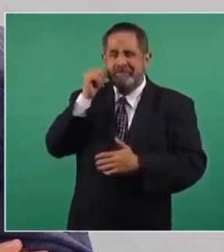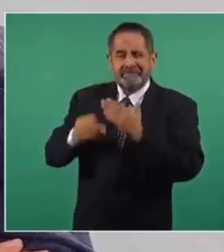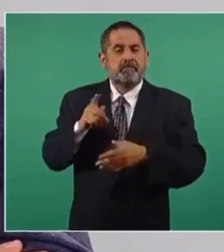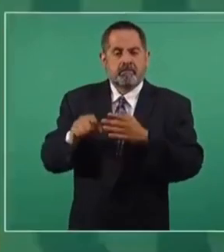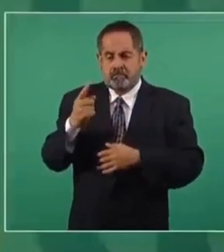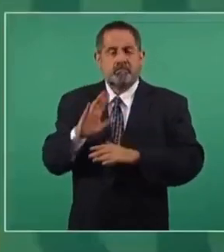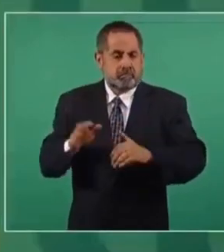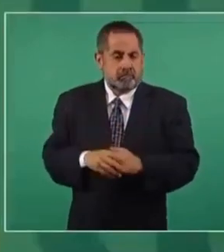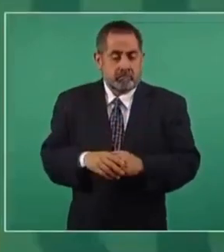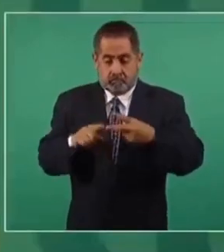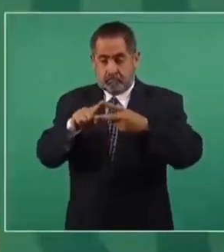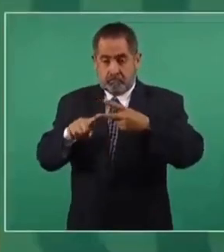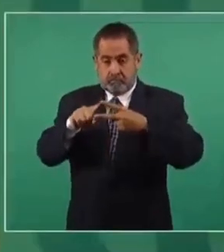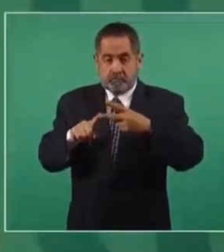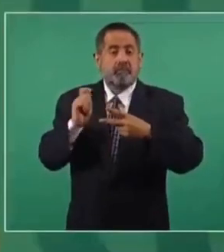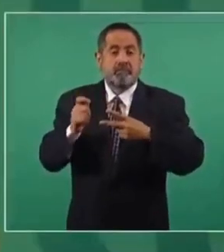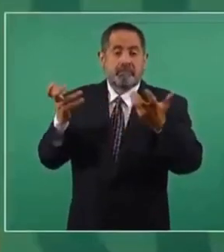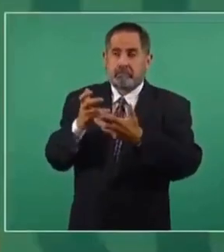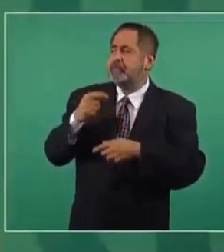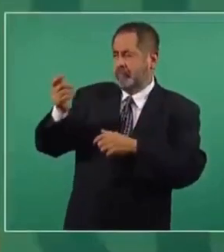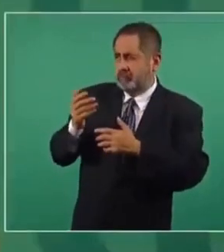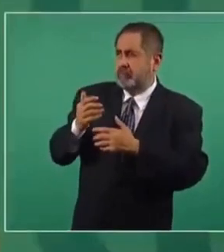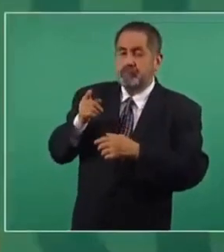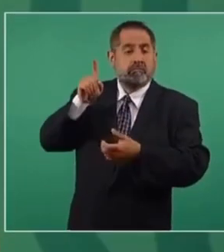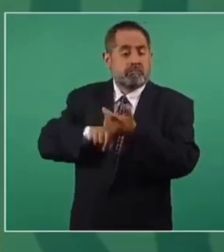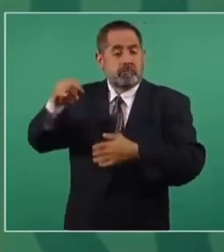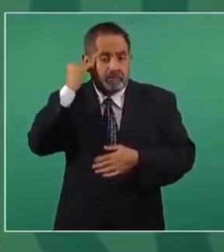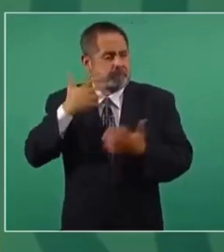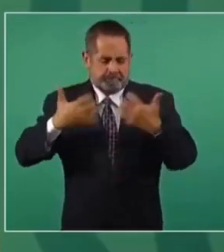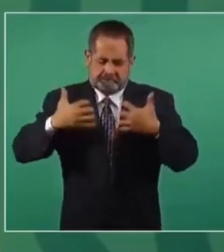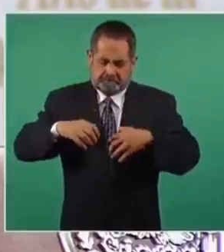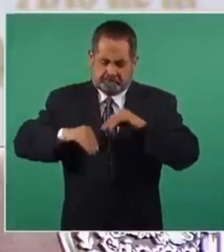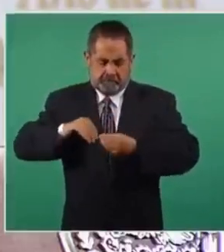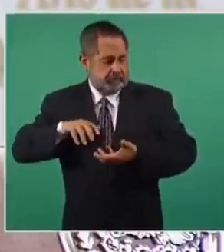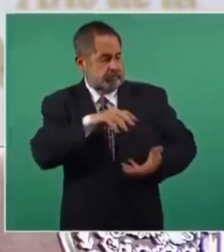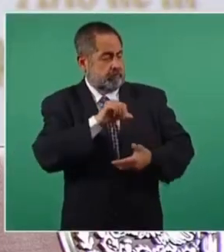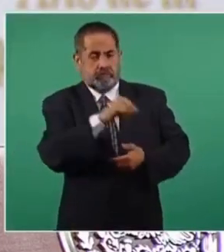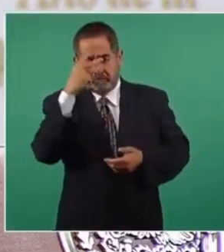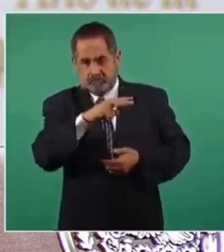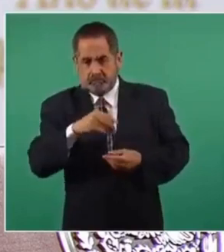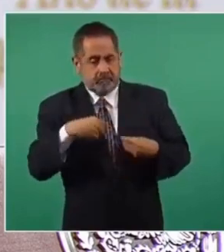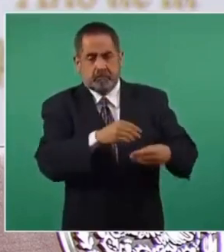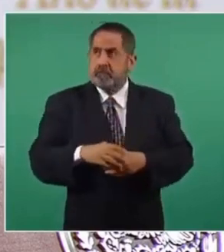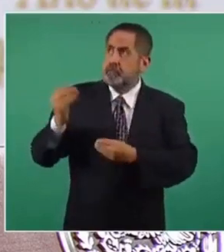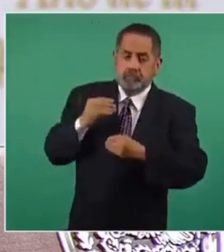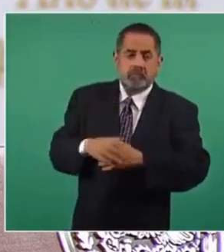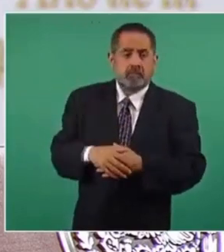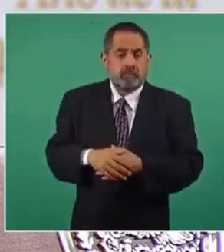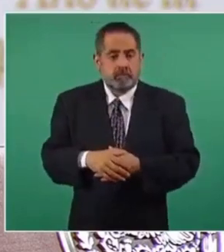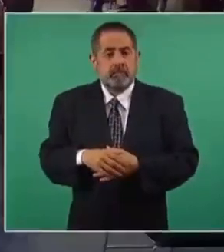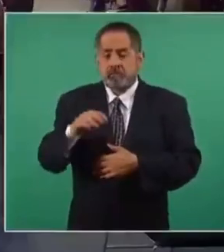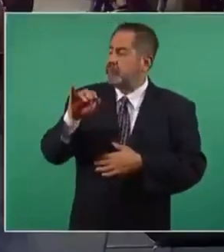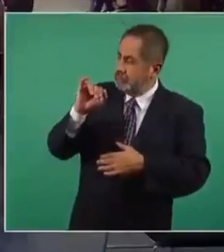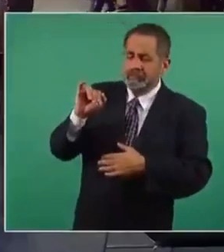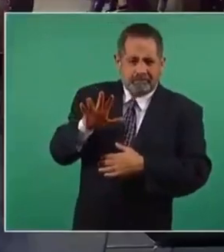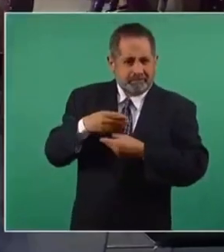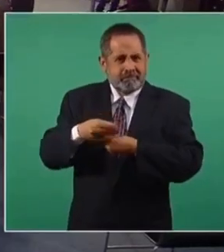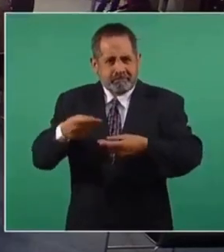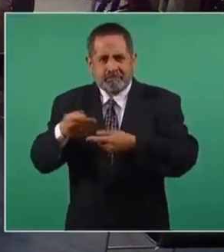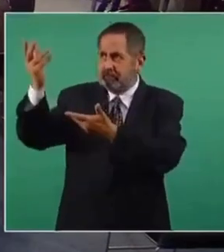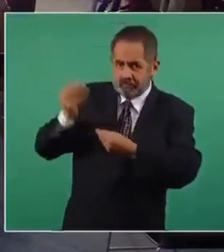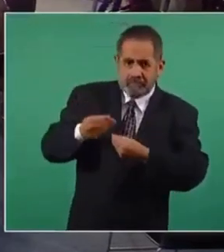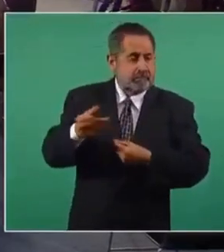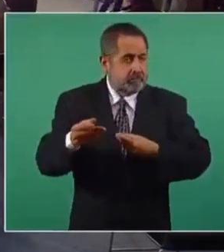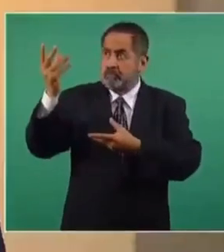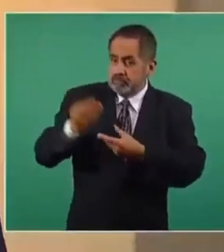nos faltaban cuatro. Dos los van a hacer de manera especial por nosotros en Japón. Y todos los días estamos viendo esto. ¿Ya están llegando? Sí, se están distribuyendo,